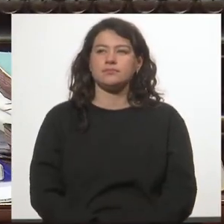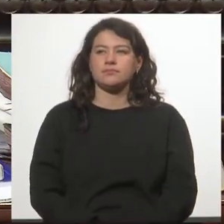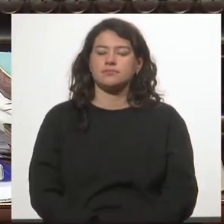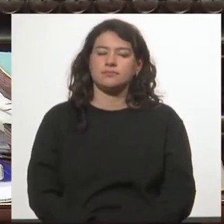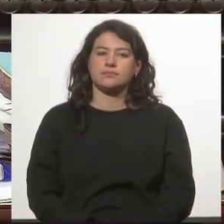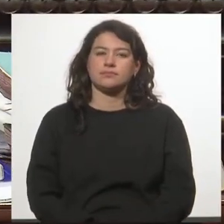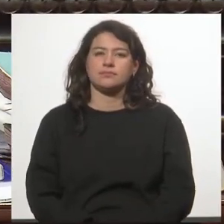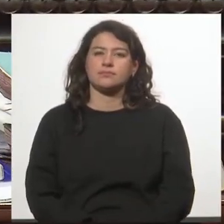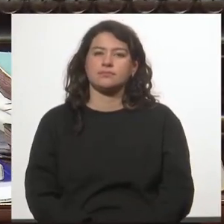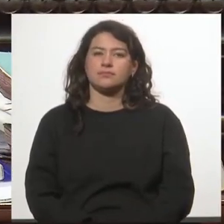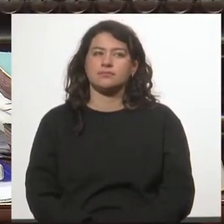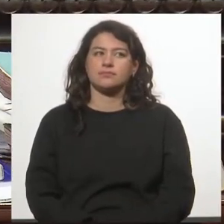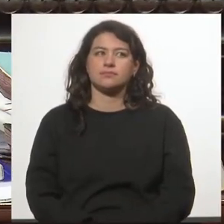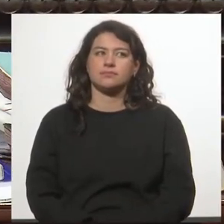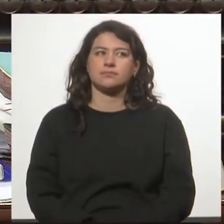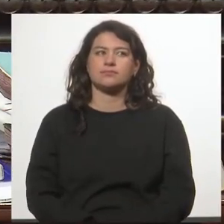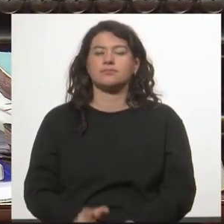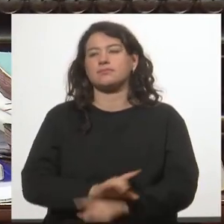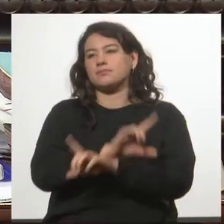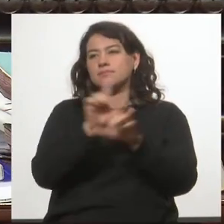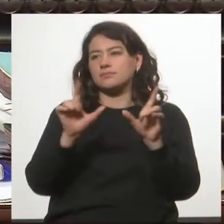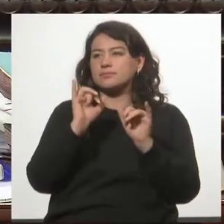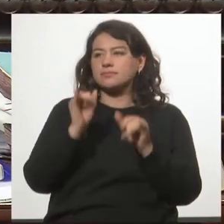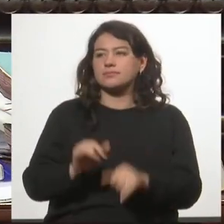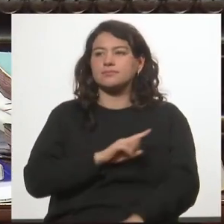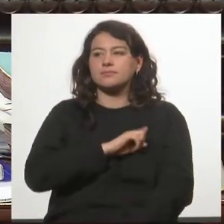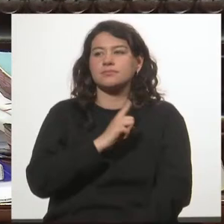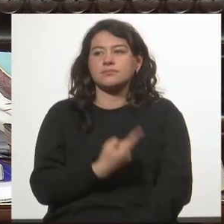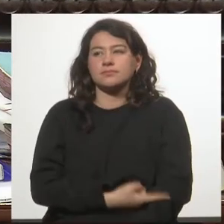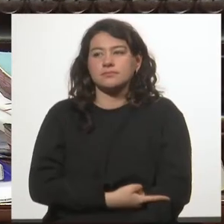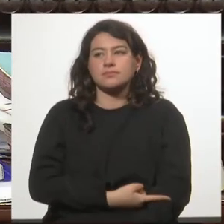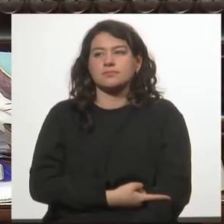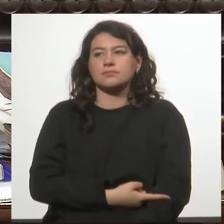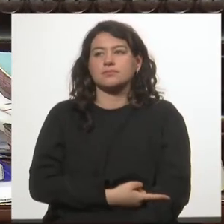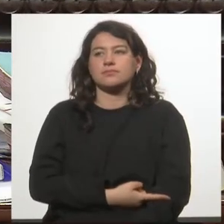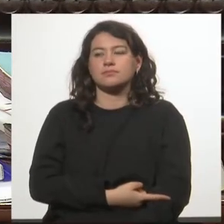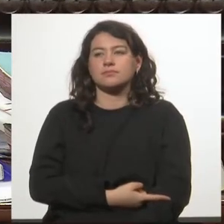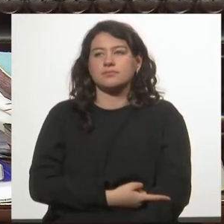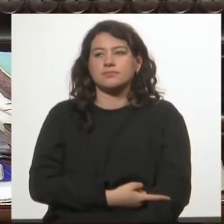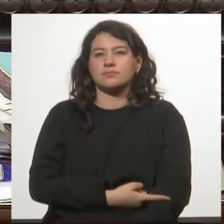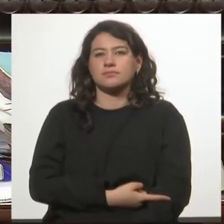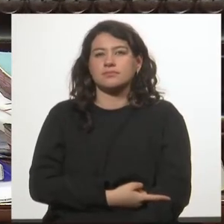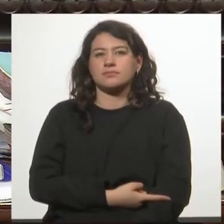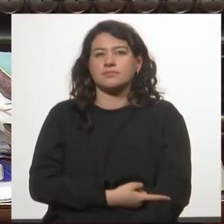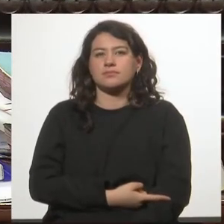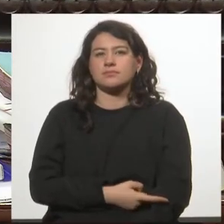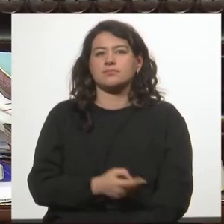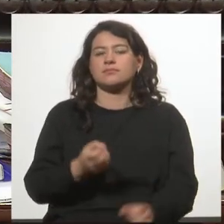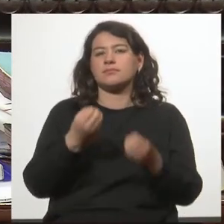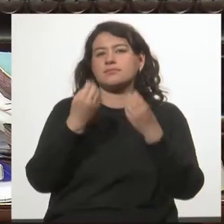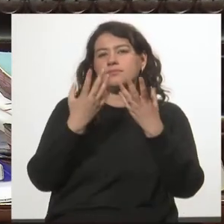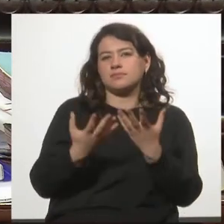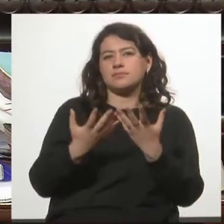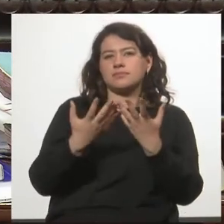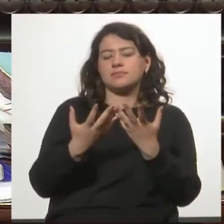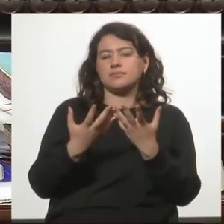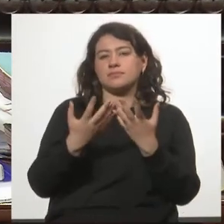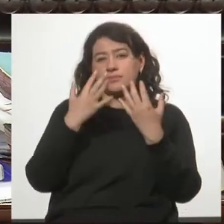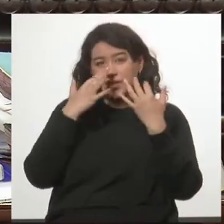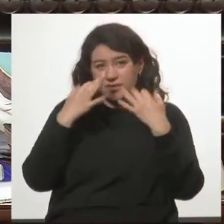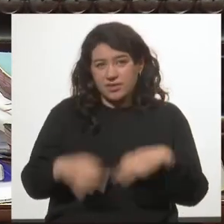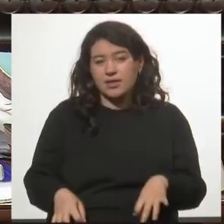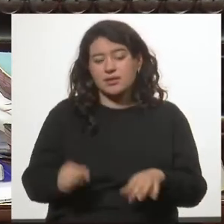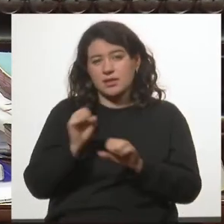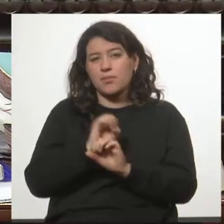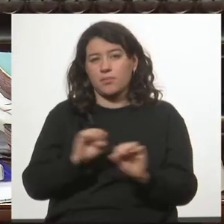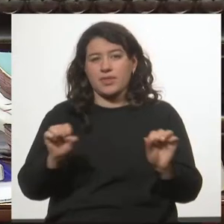se hizo un evidentemente si el poder ejercido no fue de iure se hizo porque prácticamente se